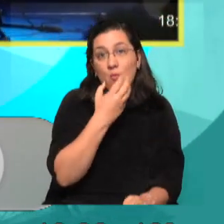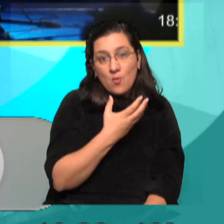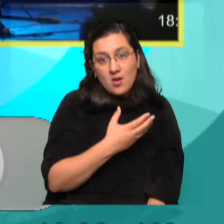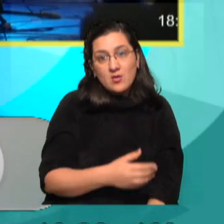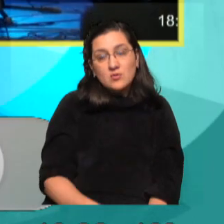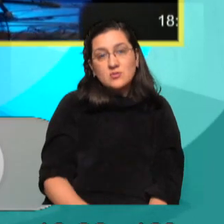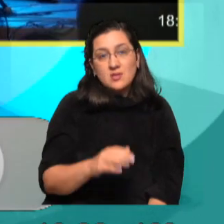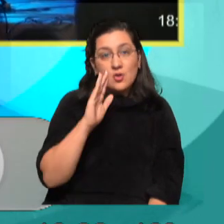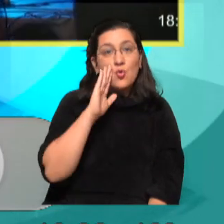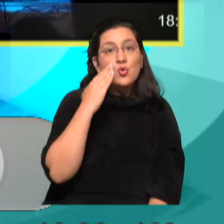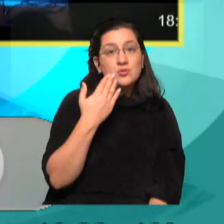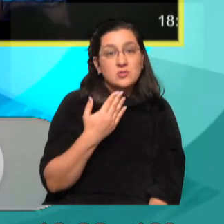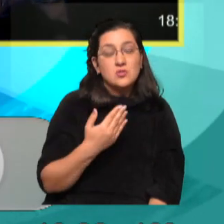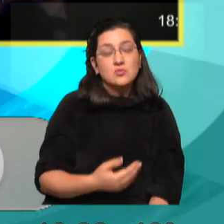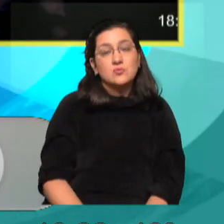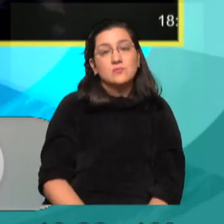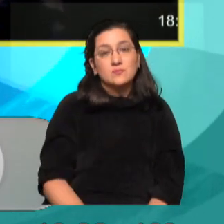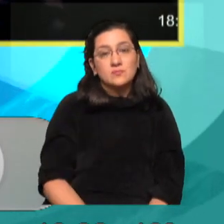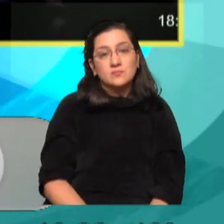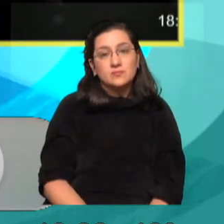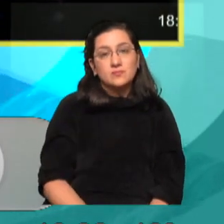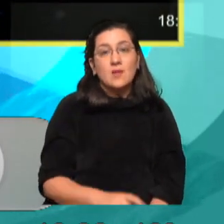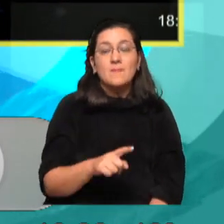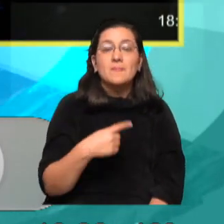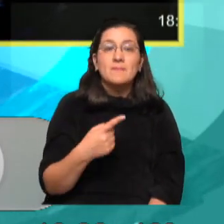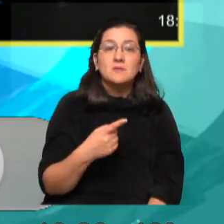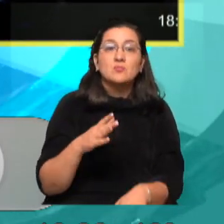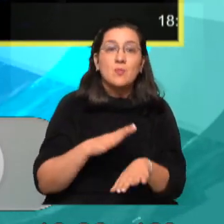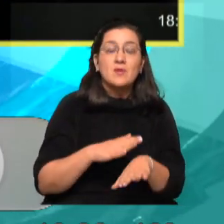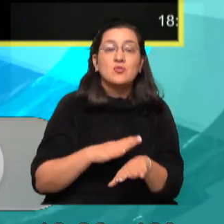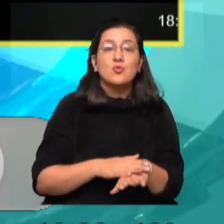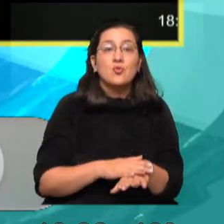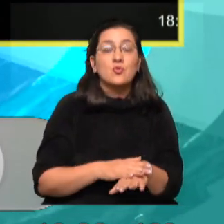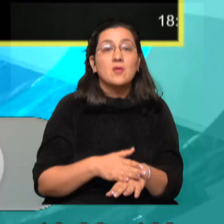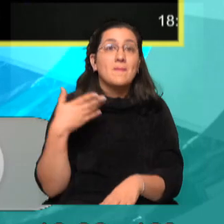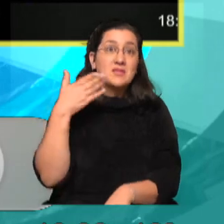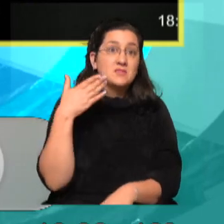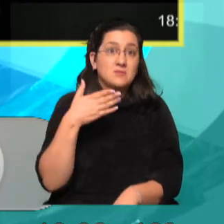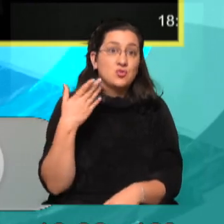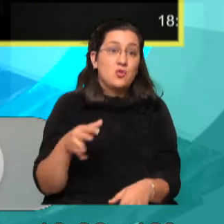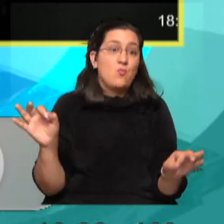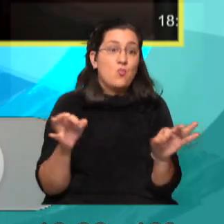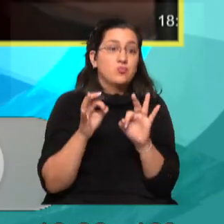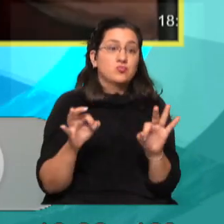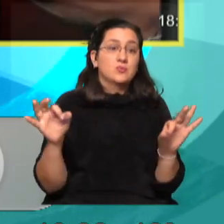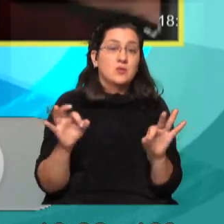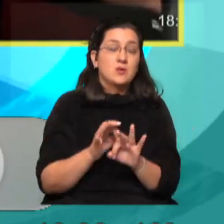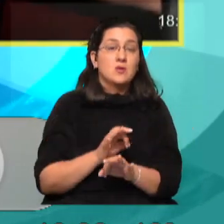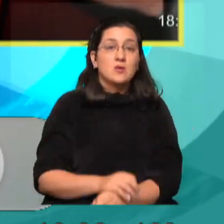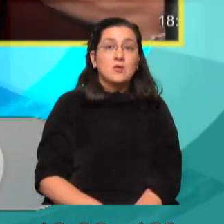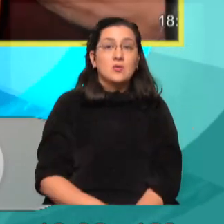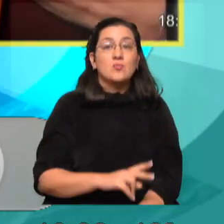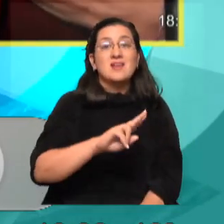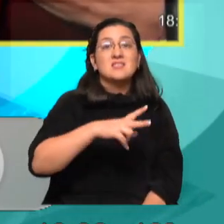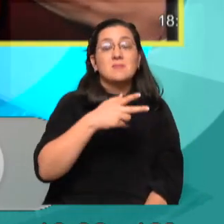instaurados y reconocidos, así que estuvo genial. Después hubo una instancia de toques, con una